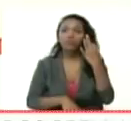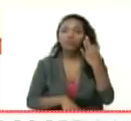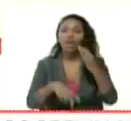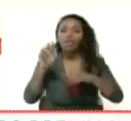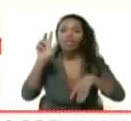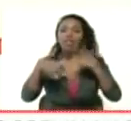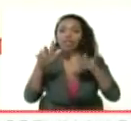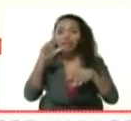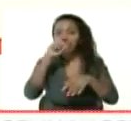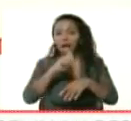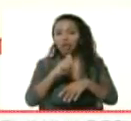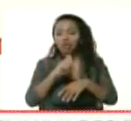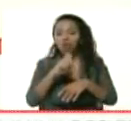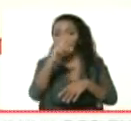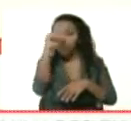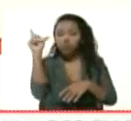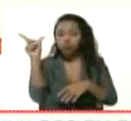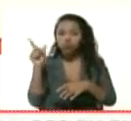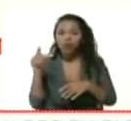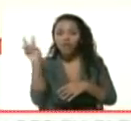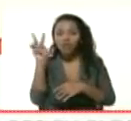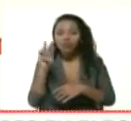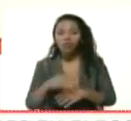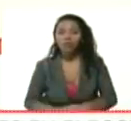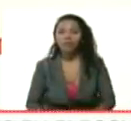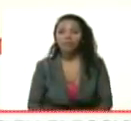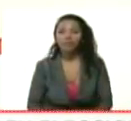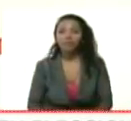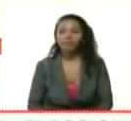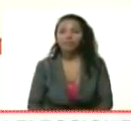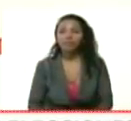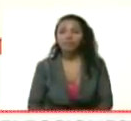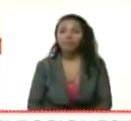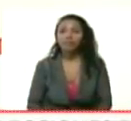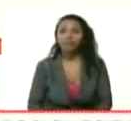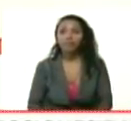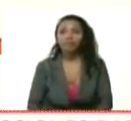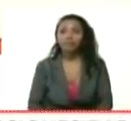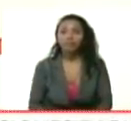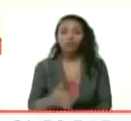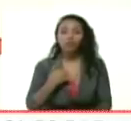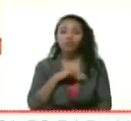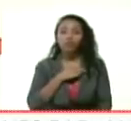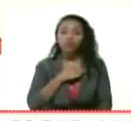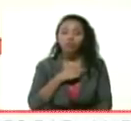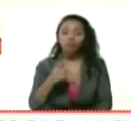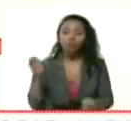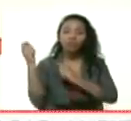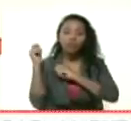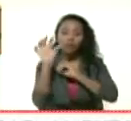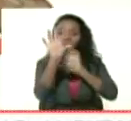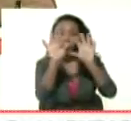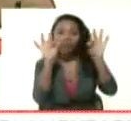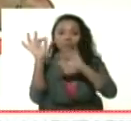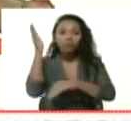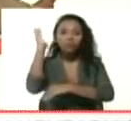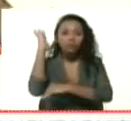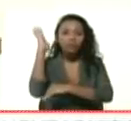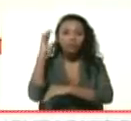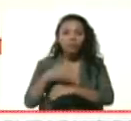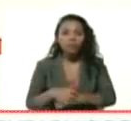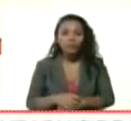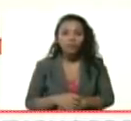años el Partido Socialista Unido de Venezuela. Y hemos sido escogidos en asambleas,